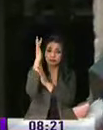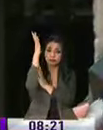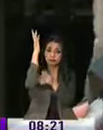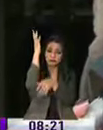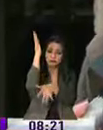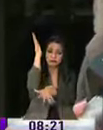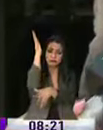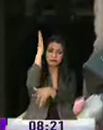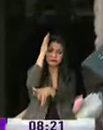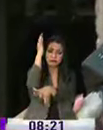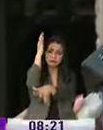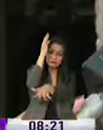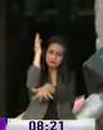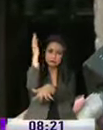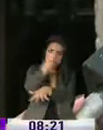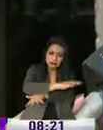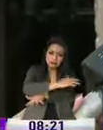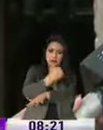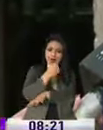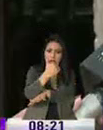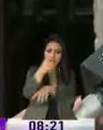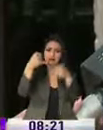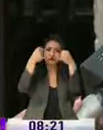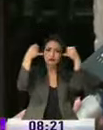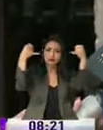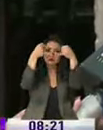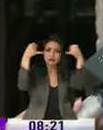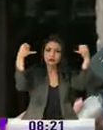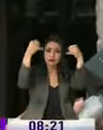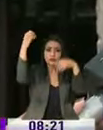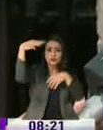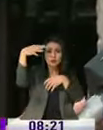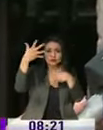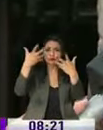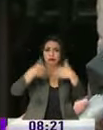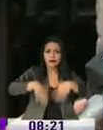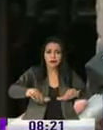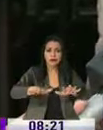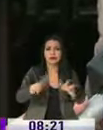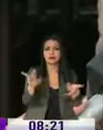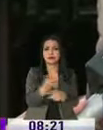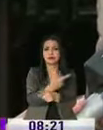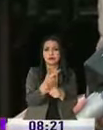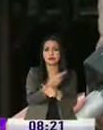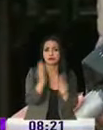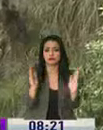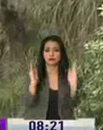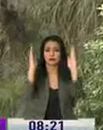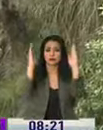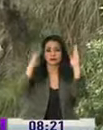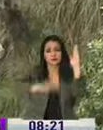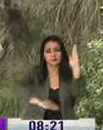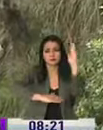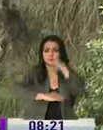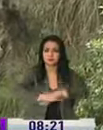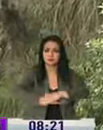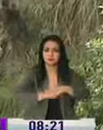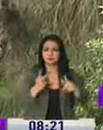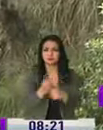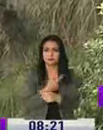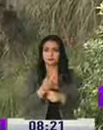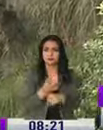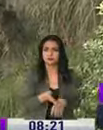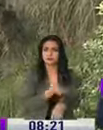caerá, vendrá contra los alambres de la luz y ahí se ha de acabar todo con todo el poste, se caerá. A decir de los vecinos, no se ha